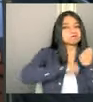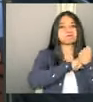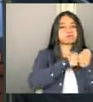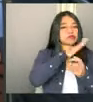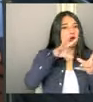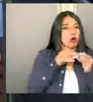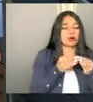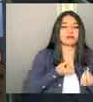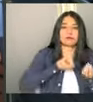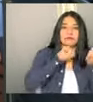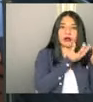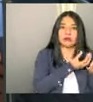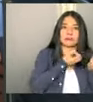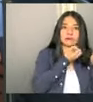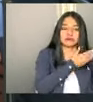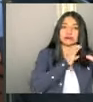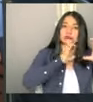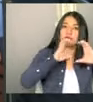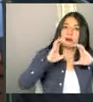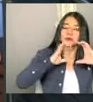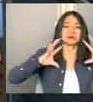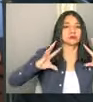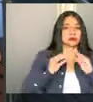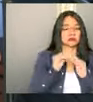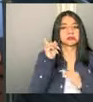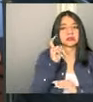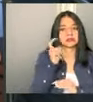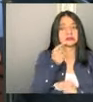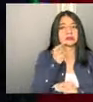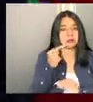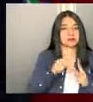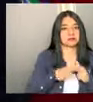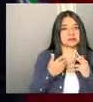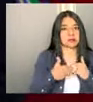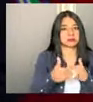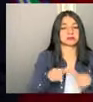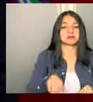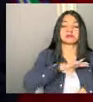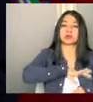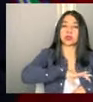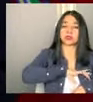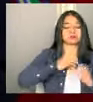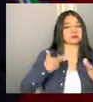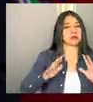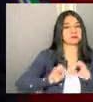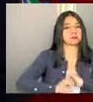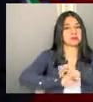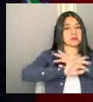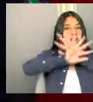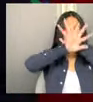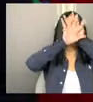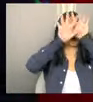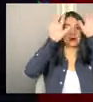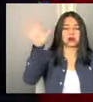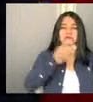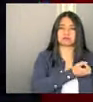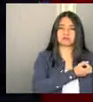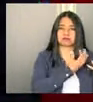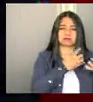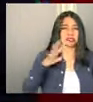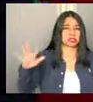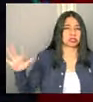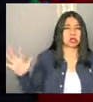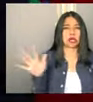y documentación que tenemos en el municipio, de tal modo que esté plenamente enterado de